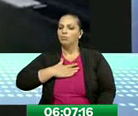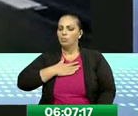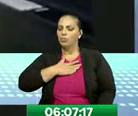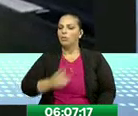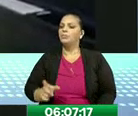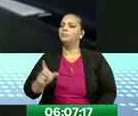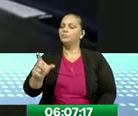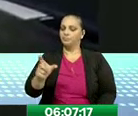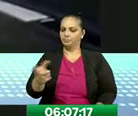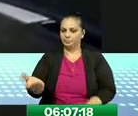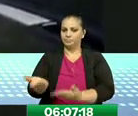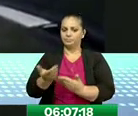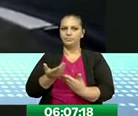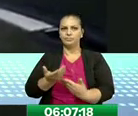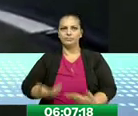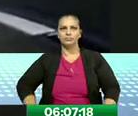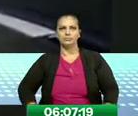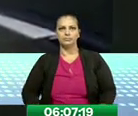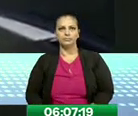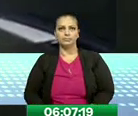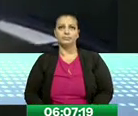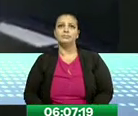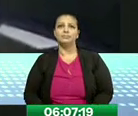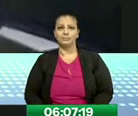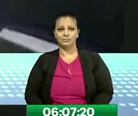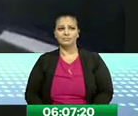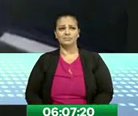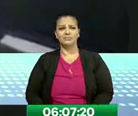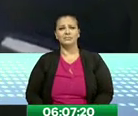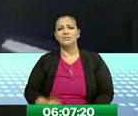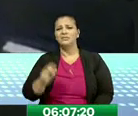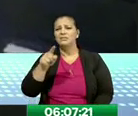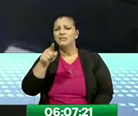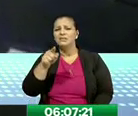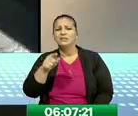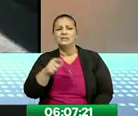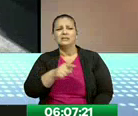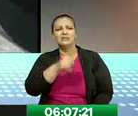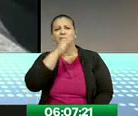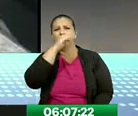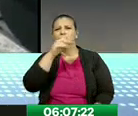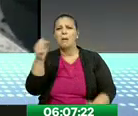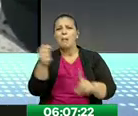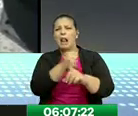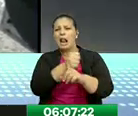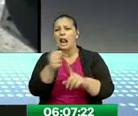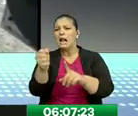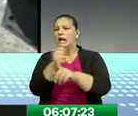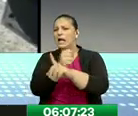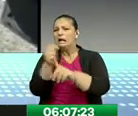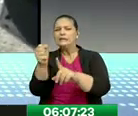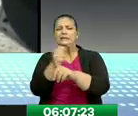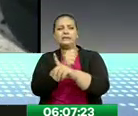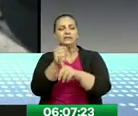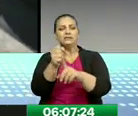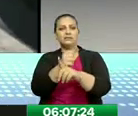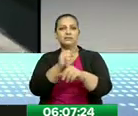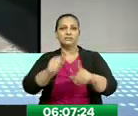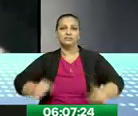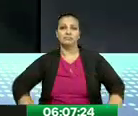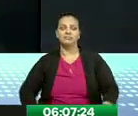persona civilizada. Yo estoy cansada de ver tipo de agresiones que no han llegado a mayores porque de pronto las cosas se